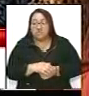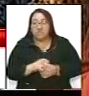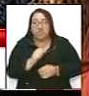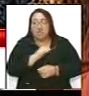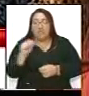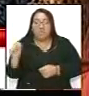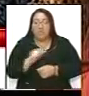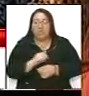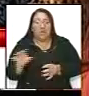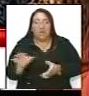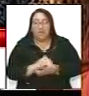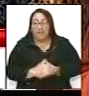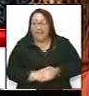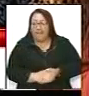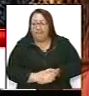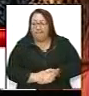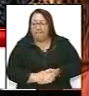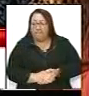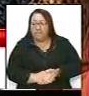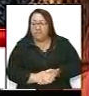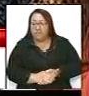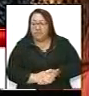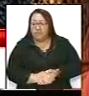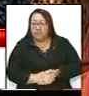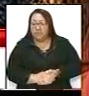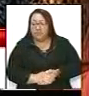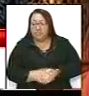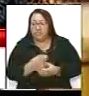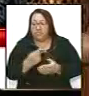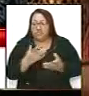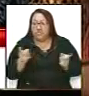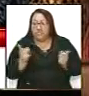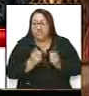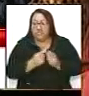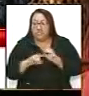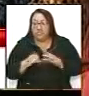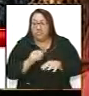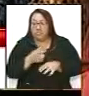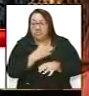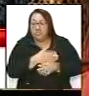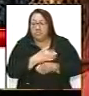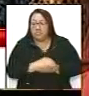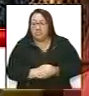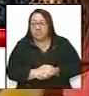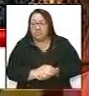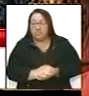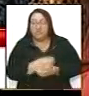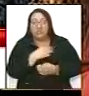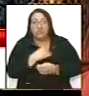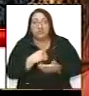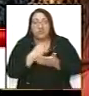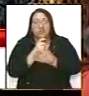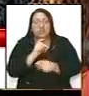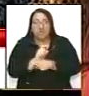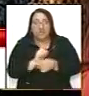plumonazo. Esa es la única acción concreta que ha hecho la ministra de